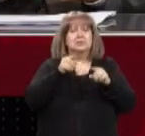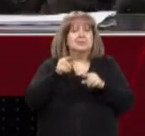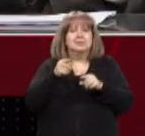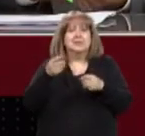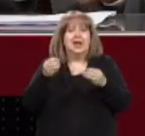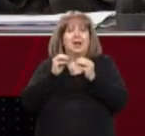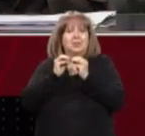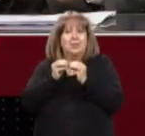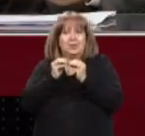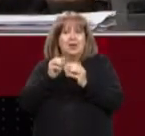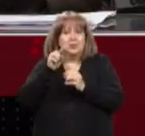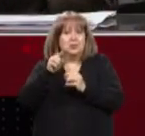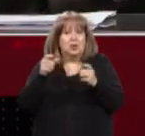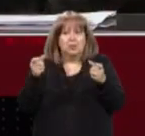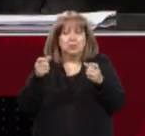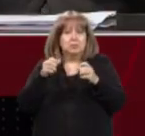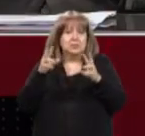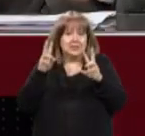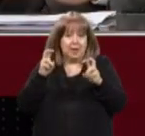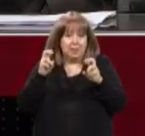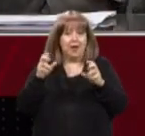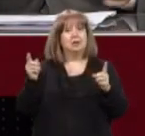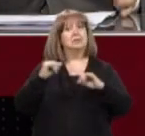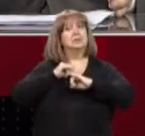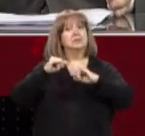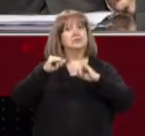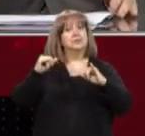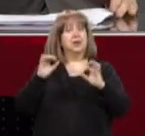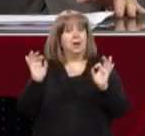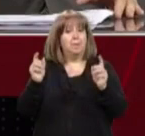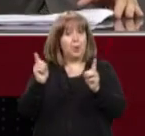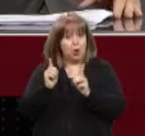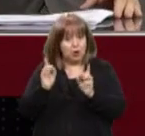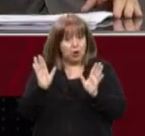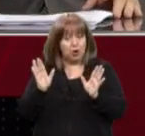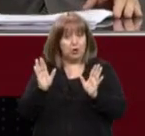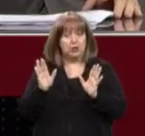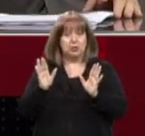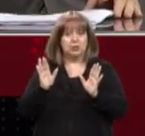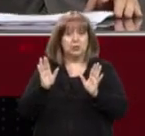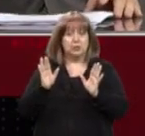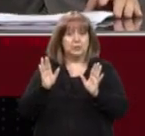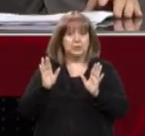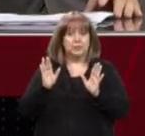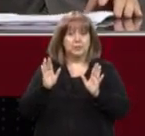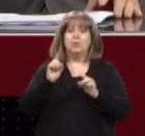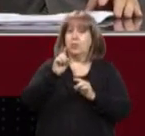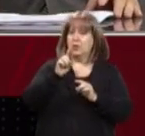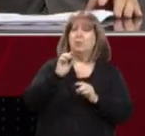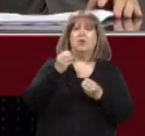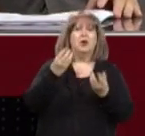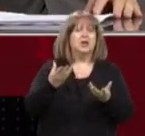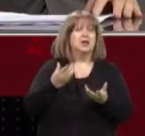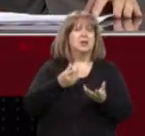intencionalidad negativa a los medios, como que presuntamente o supuestamente no lo quieren cubrir. ¿Le ha llegado algo de eso? ¿Ha podido leerlo? ¿Le